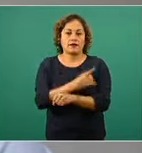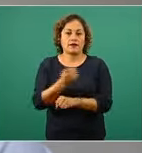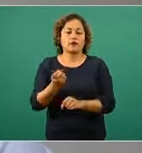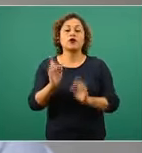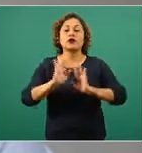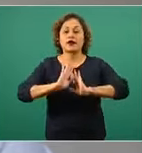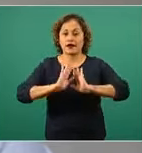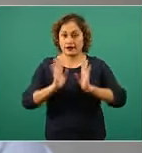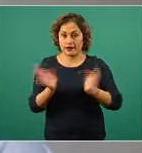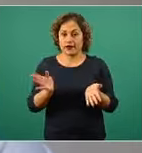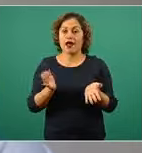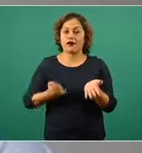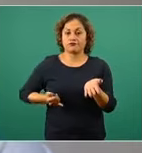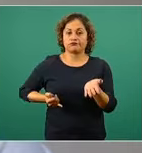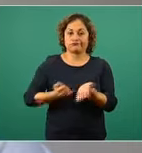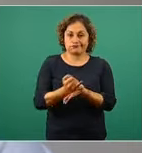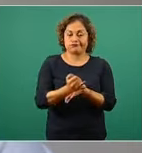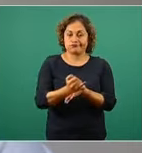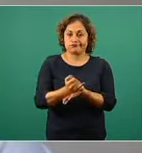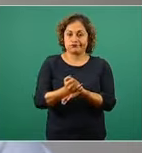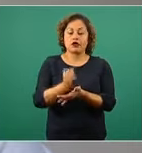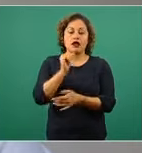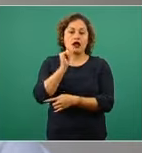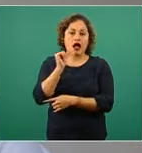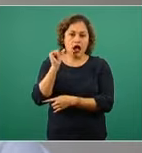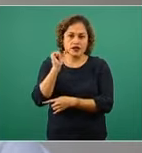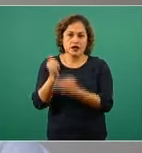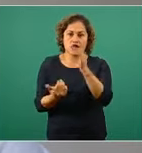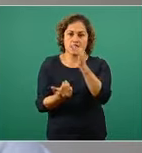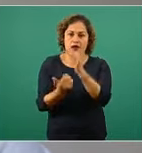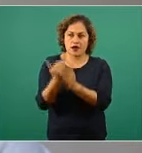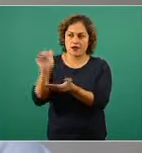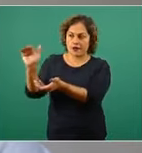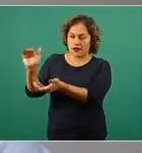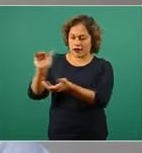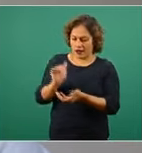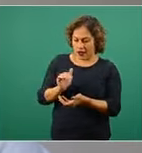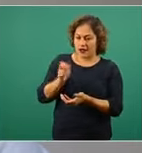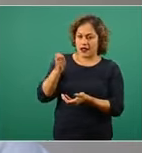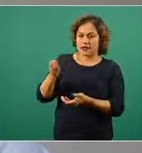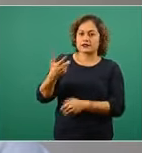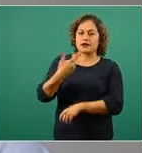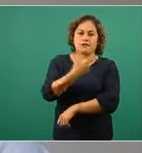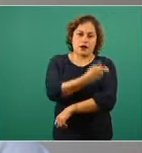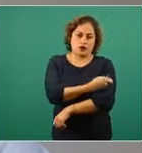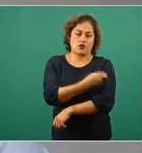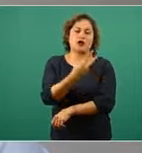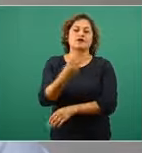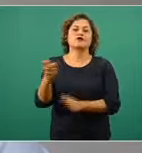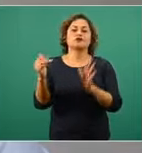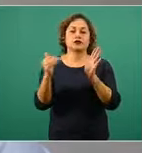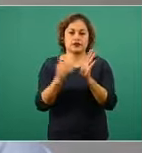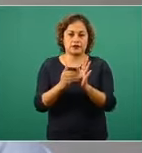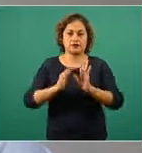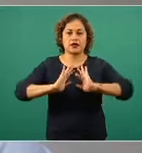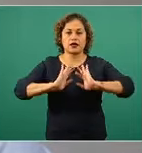la vacuna que llegó el día de ayer por la mañana, la vacuna Sinovac, estas 200,000 dosis que ya están disponibles para